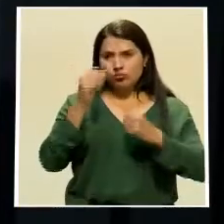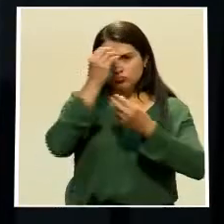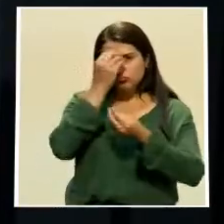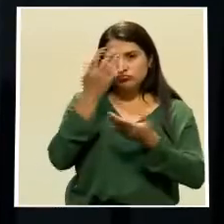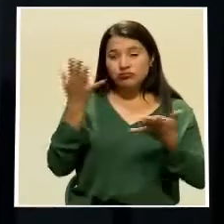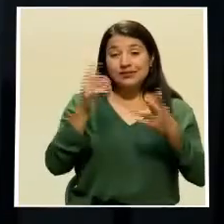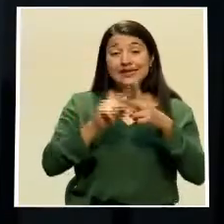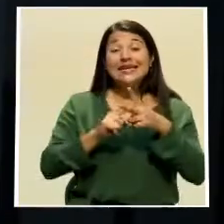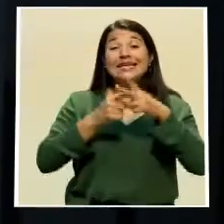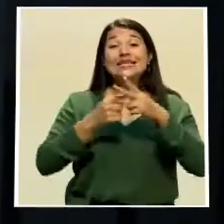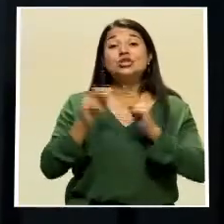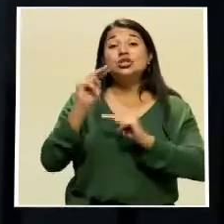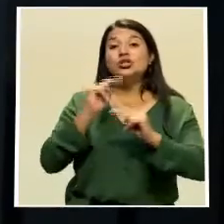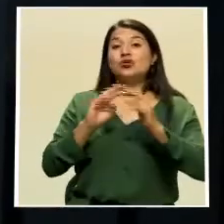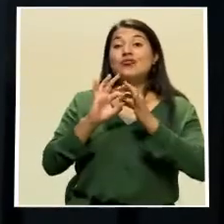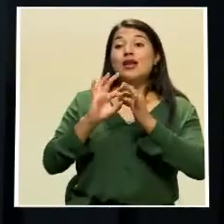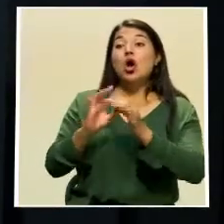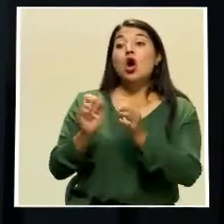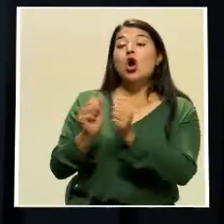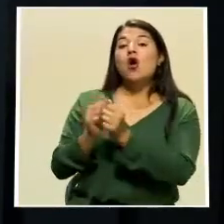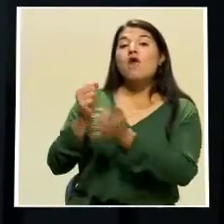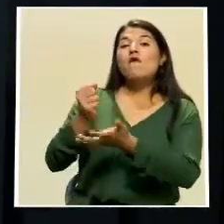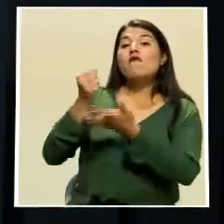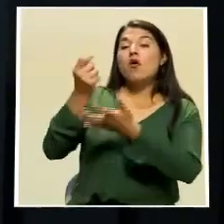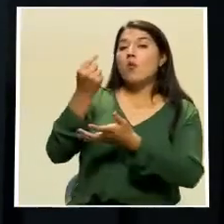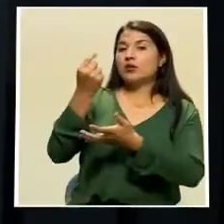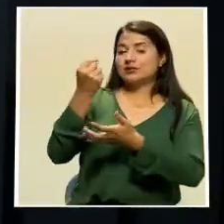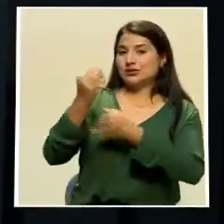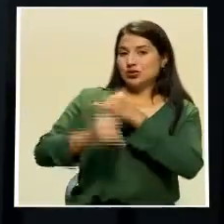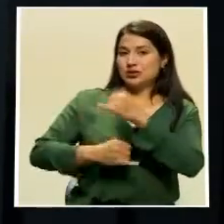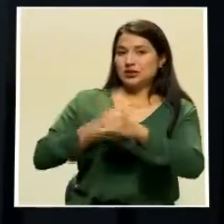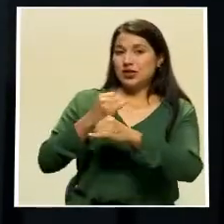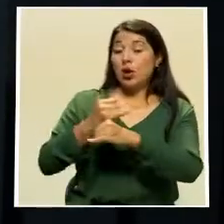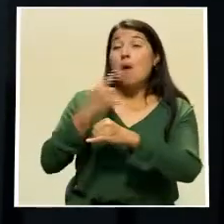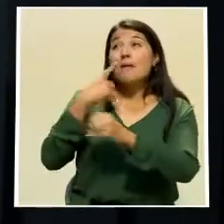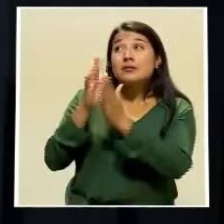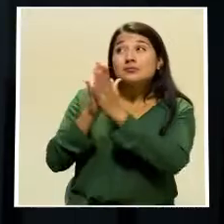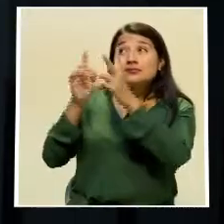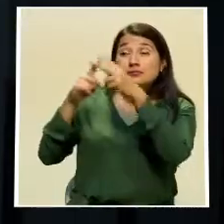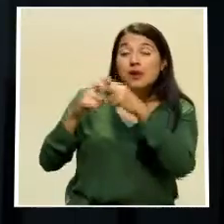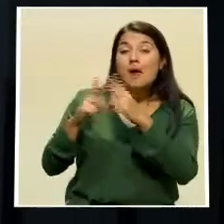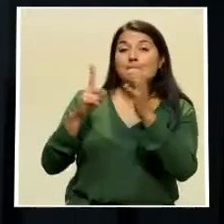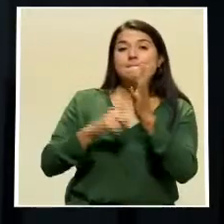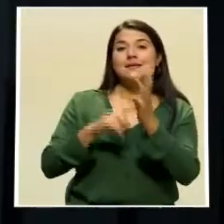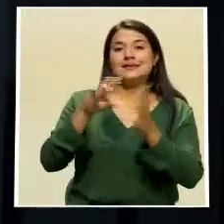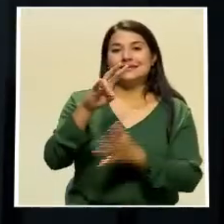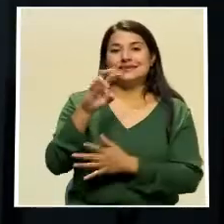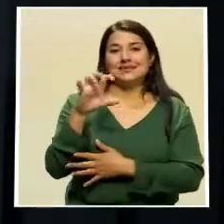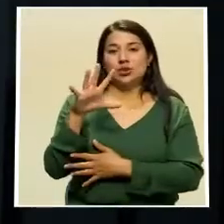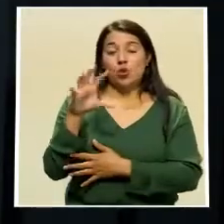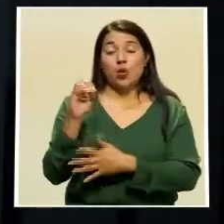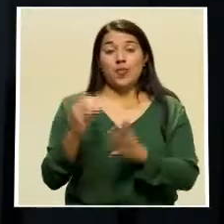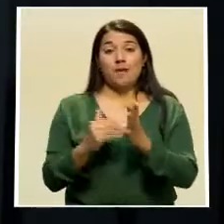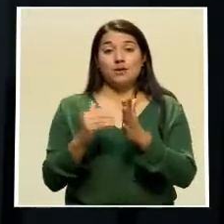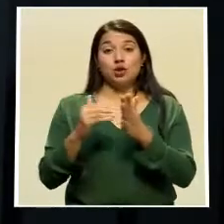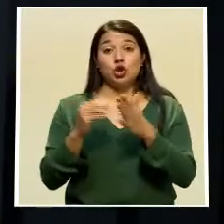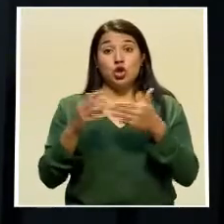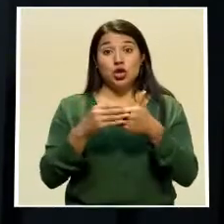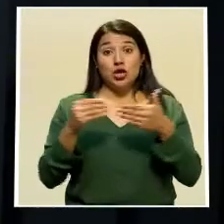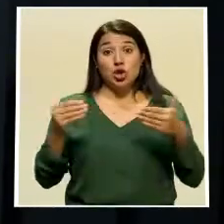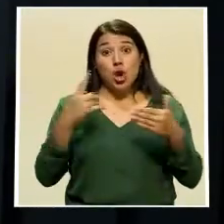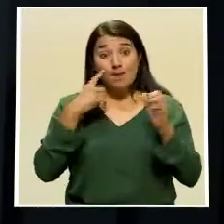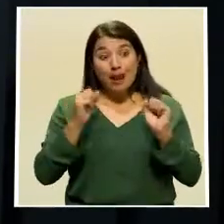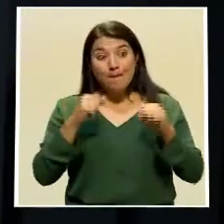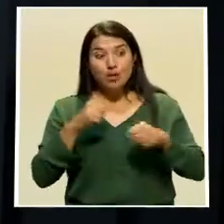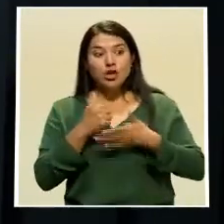la negociación con el Fondo Monetario Internacional por un préstamo de 1.750 millones de dólares para afrontar el impacto que ha